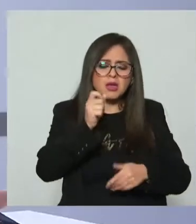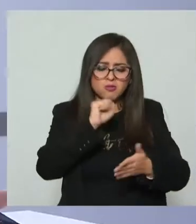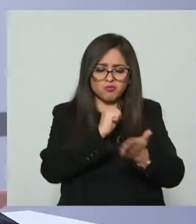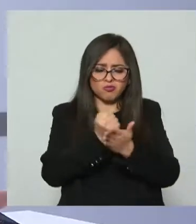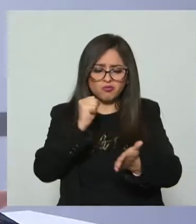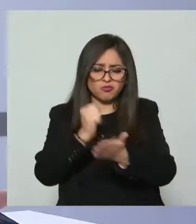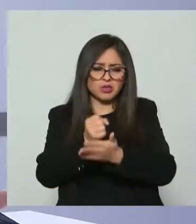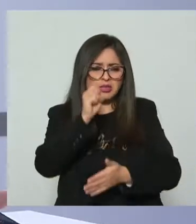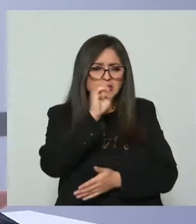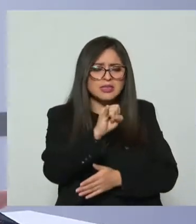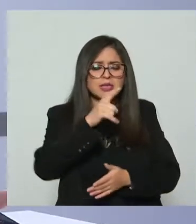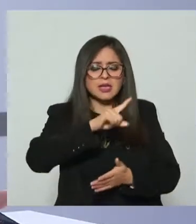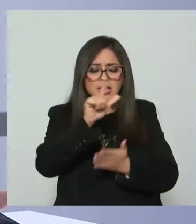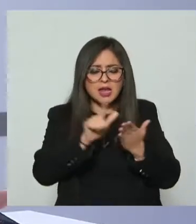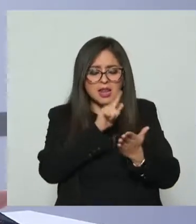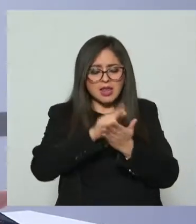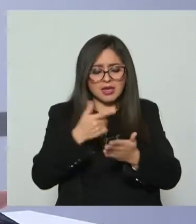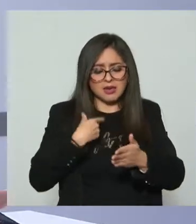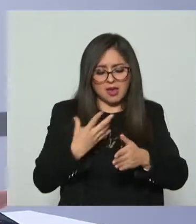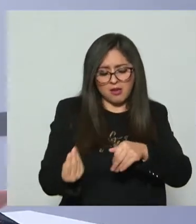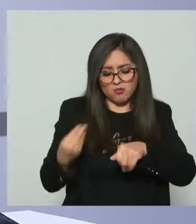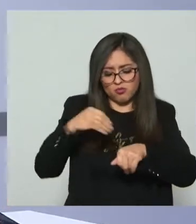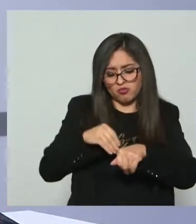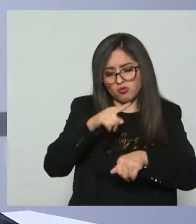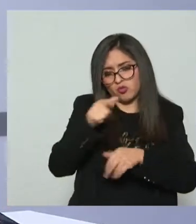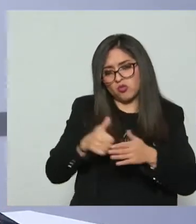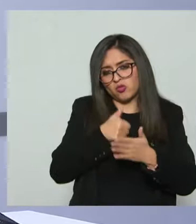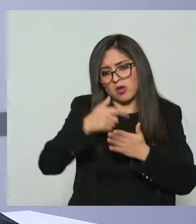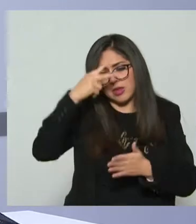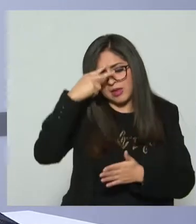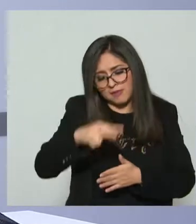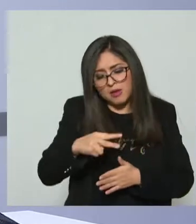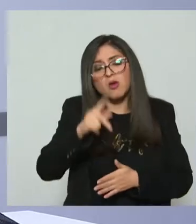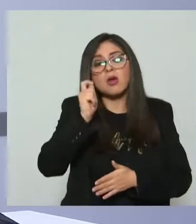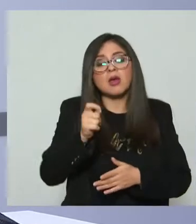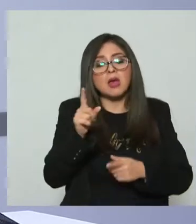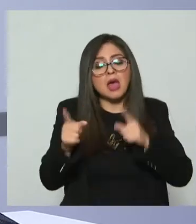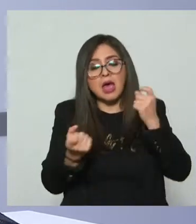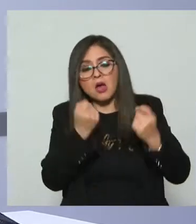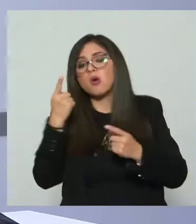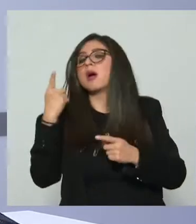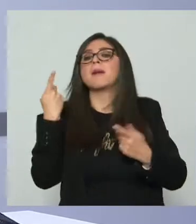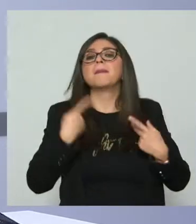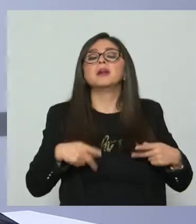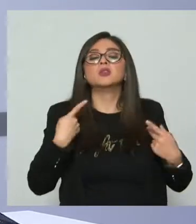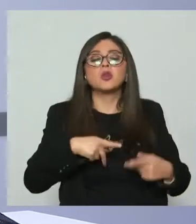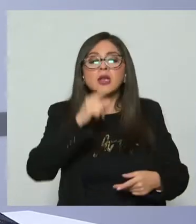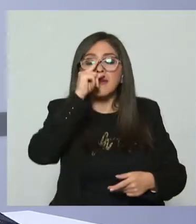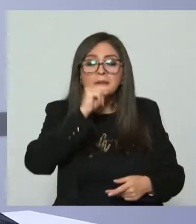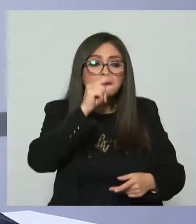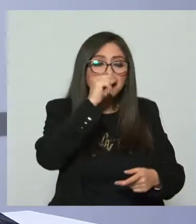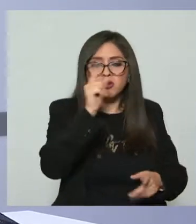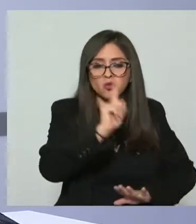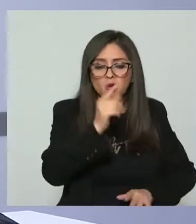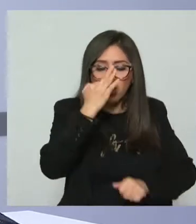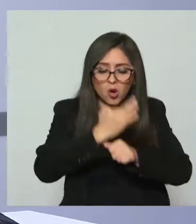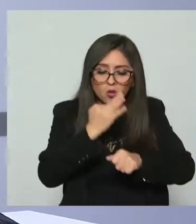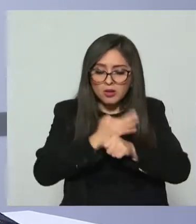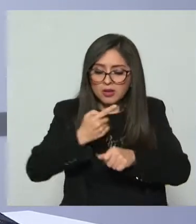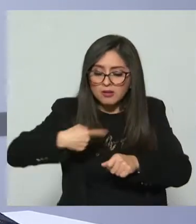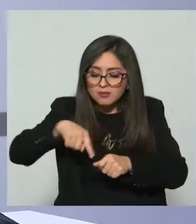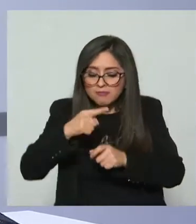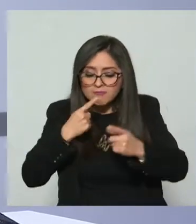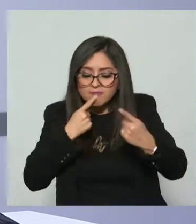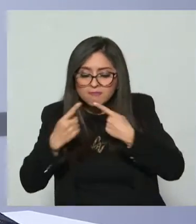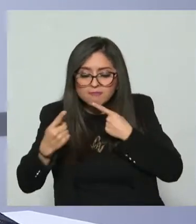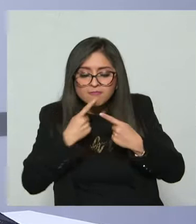la ciudad ha necesitado. O sea, no ha habido parálisis legislativa. Actualmente estamos en un proceso de discusión y de valoración